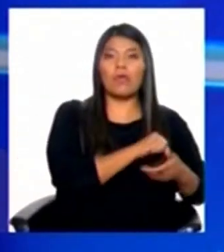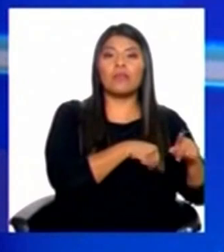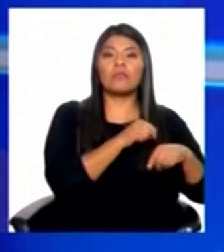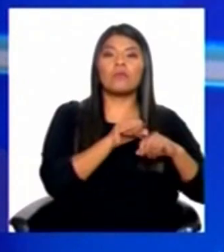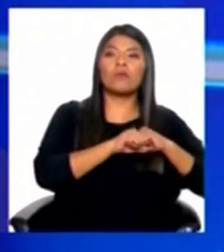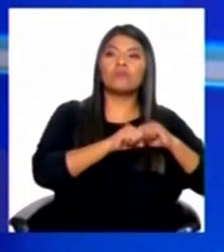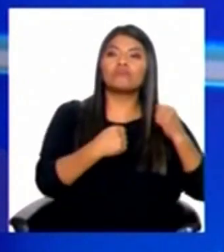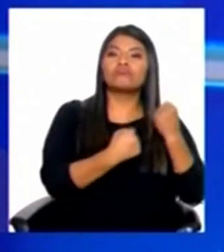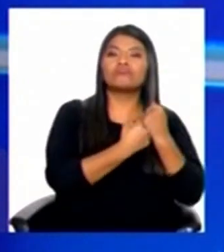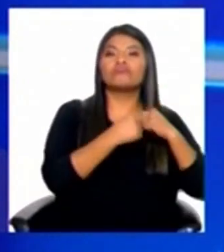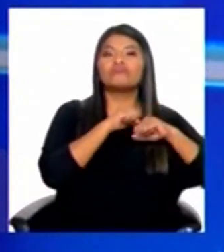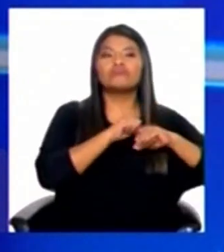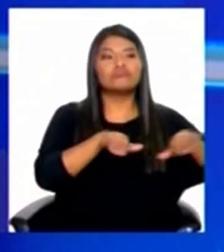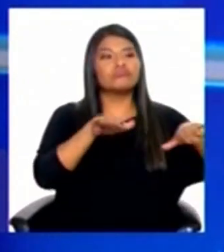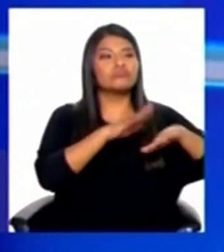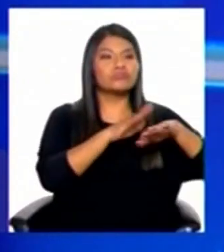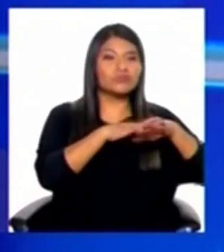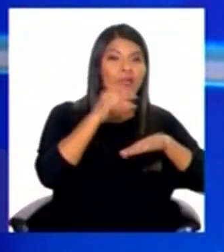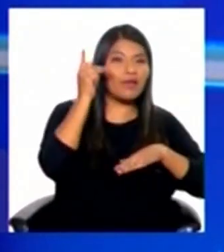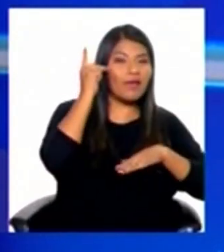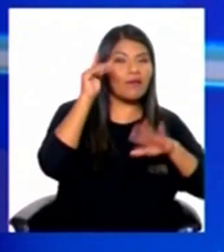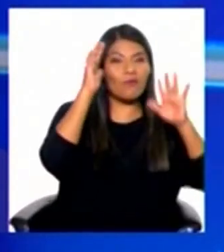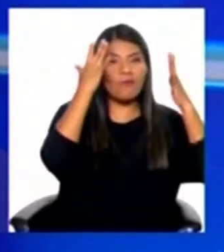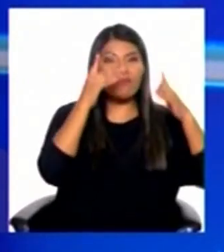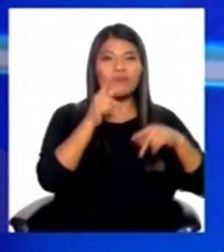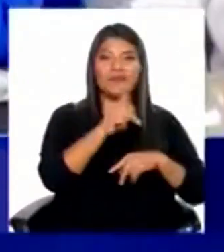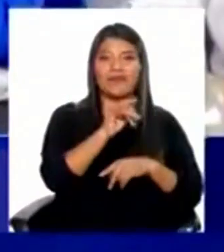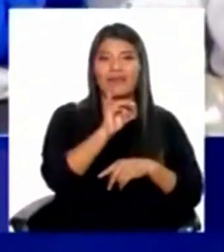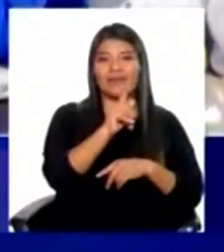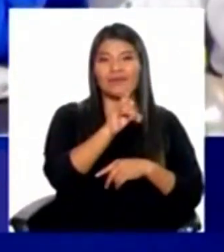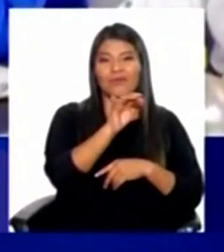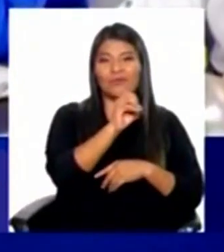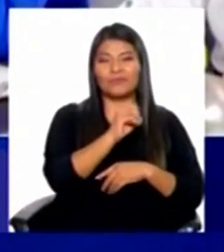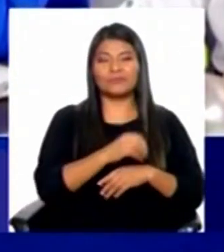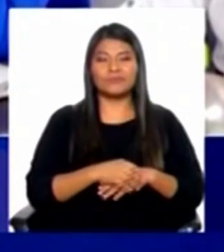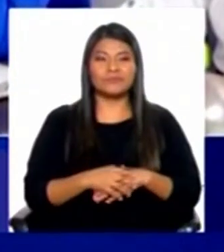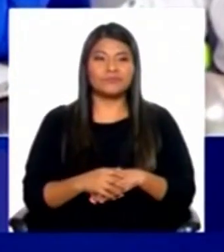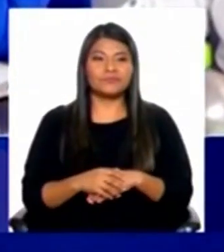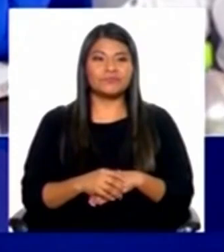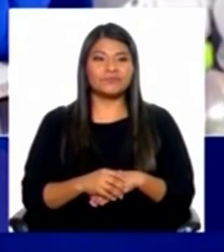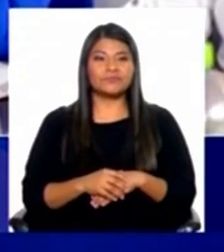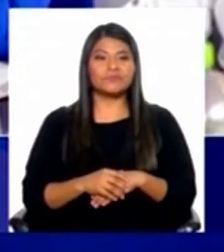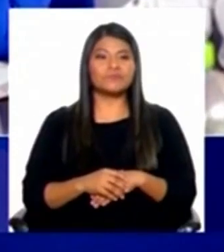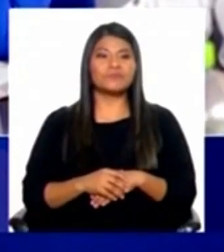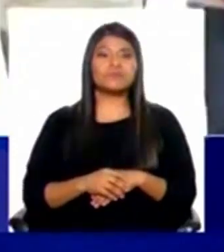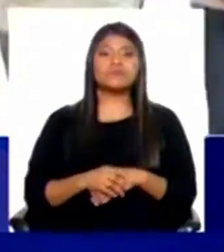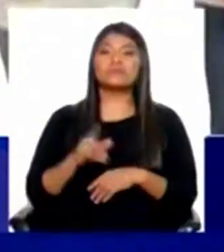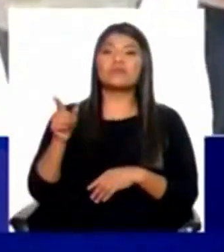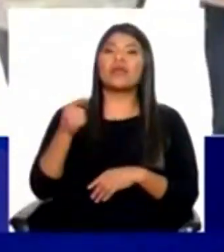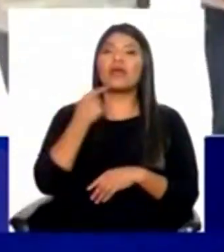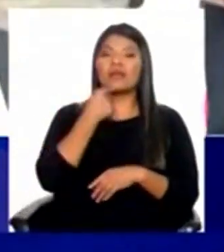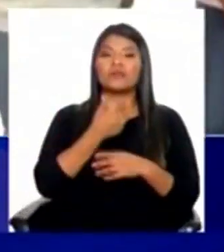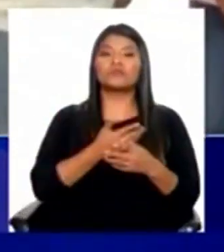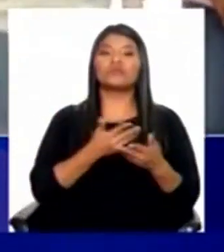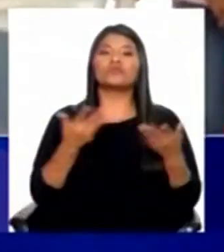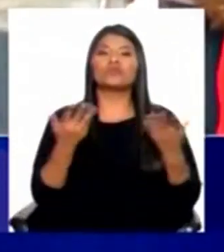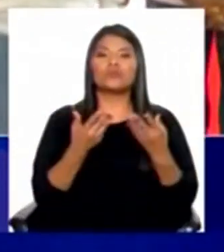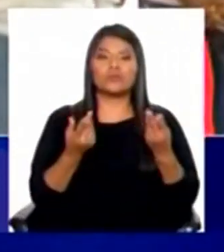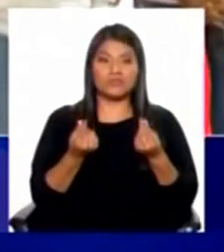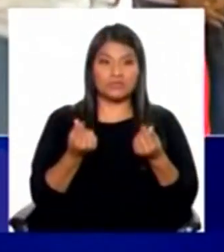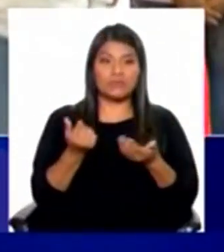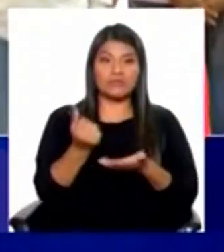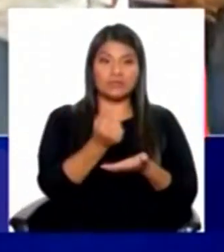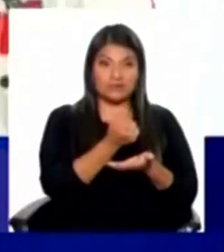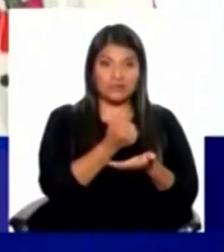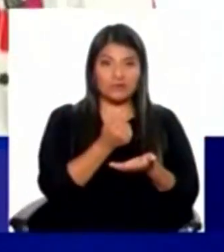campaña presidencial de Keiko Fujimori. Claro, en este caso se tiene que indicar de dónde viene ese financiamiento porque todavía no se sabe cuál